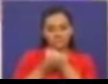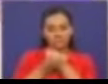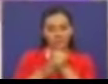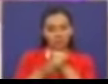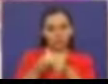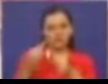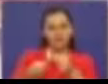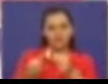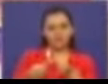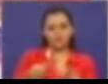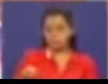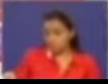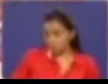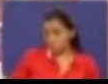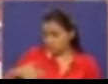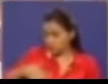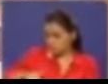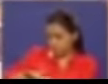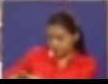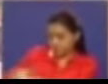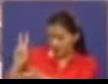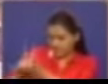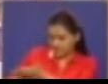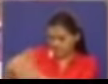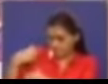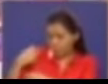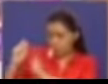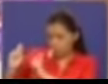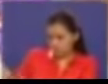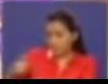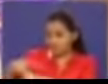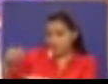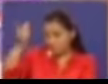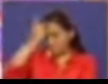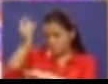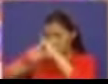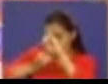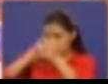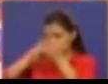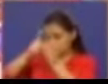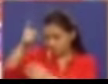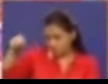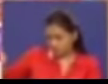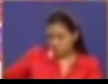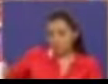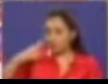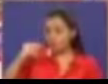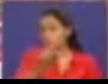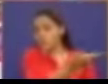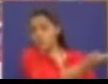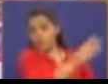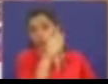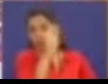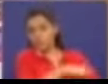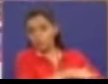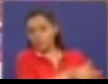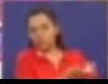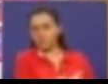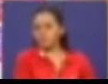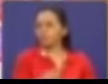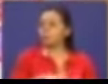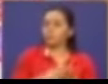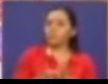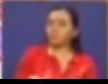Eso nos aumenta deuda externa. Y los mismos que nos quieren imponer esos avales son los que después se rasgan las